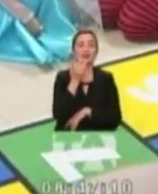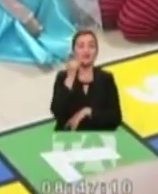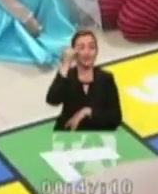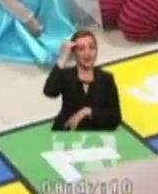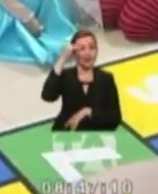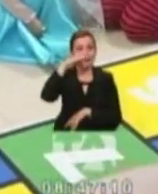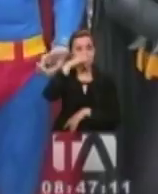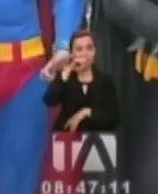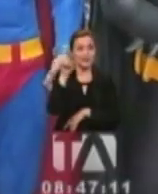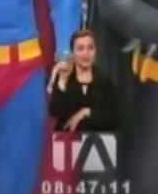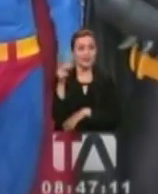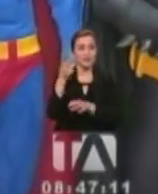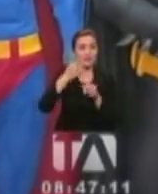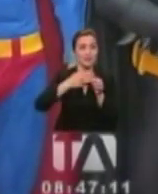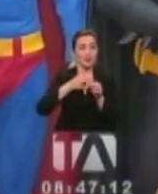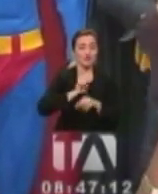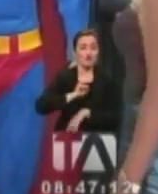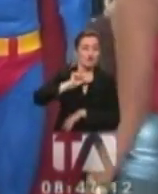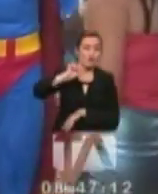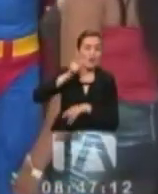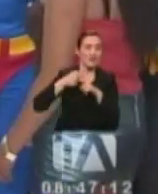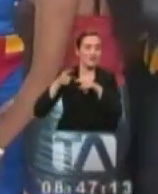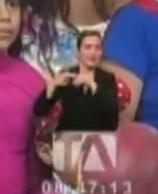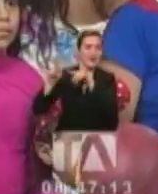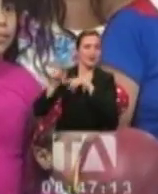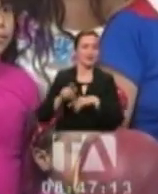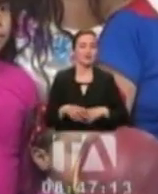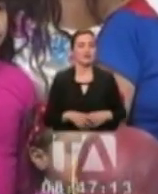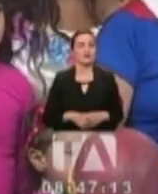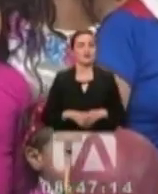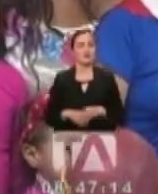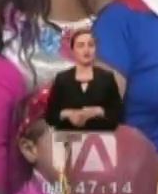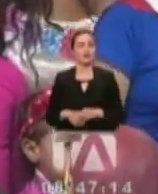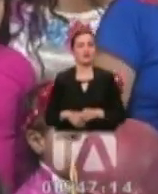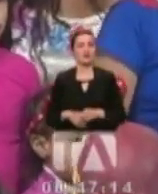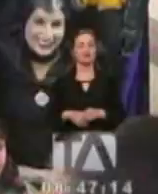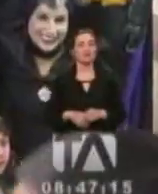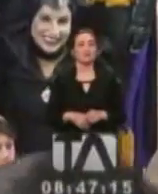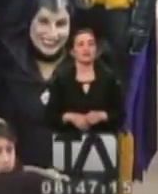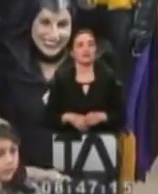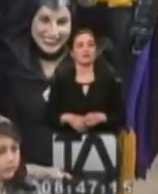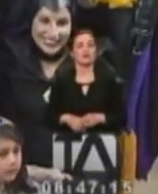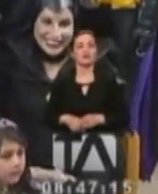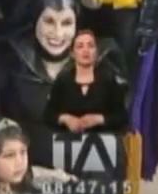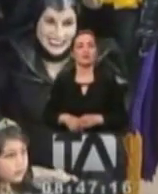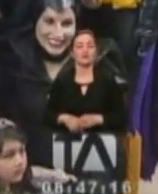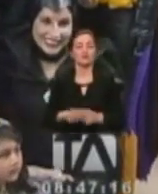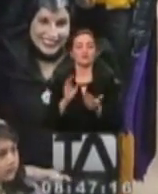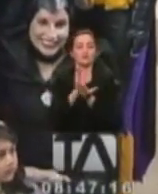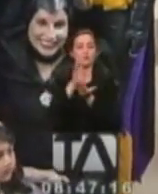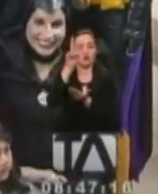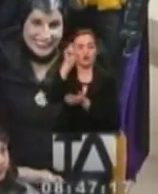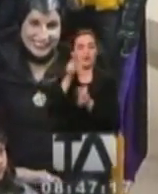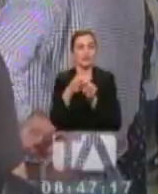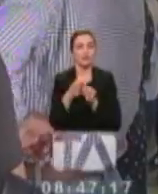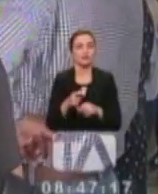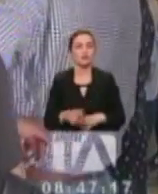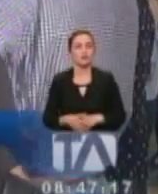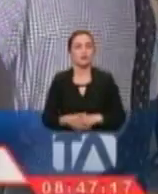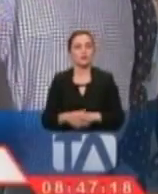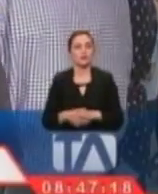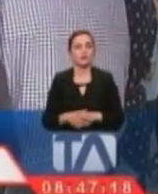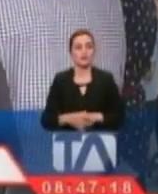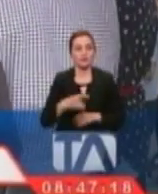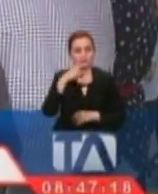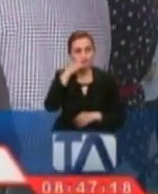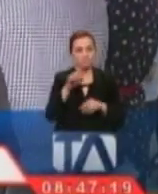niños se dieron cita en el Centro Médico Familiar Integral de la Mariscal del IES. En el norte de Quito. Hay muchos niños